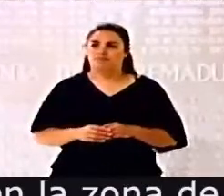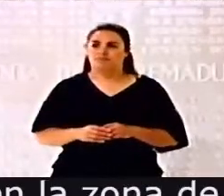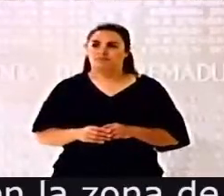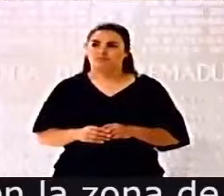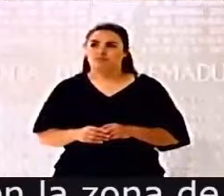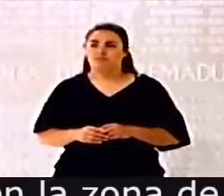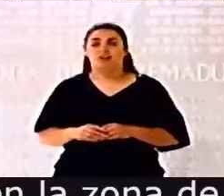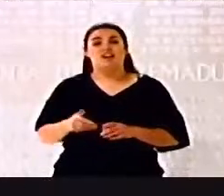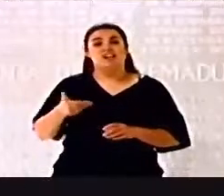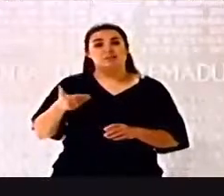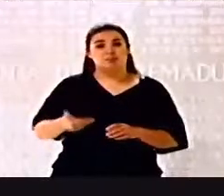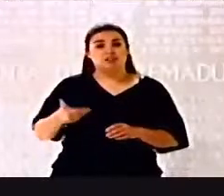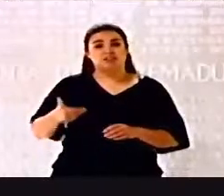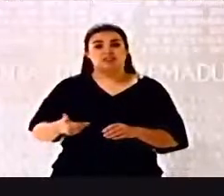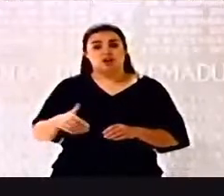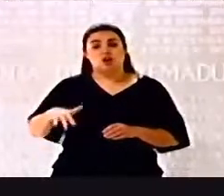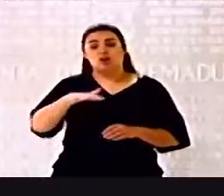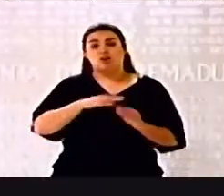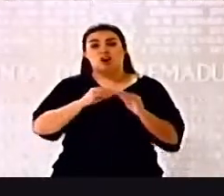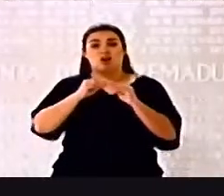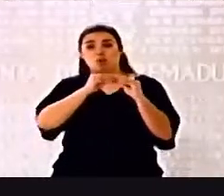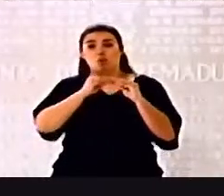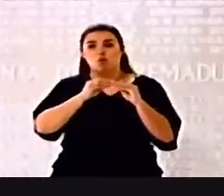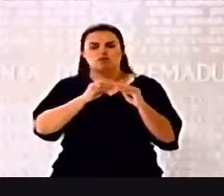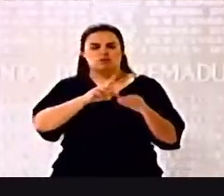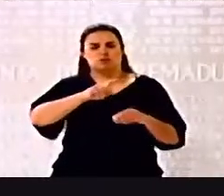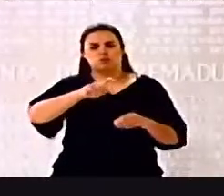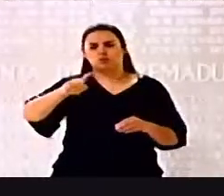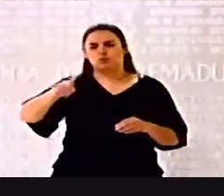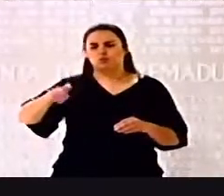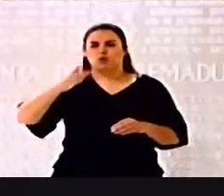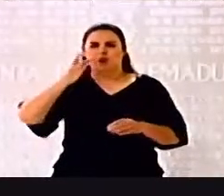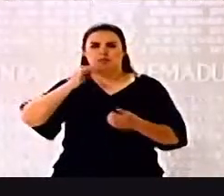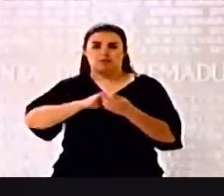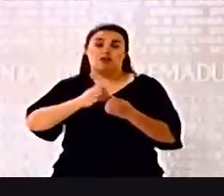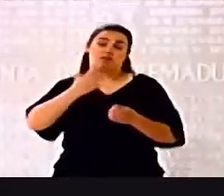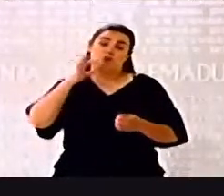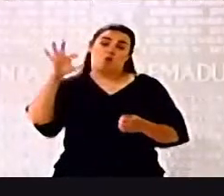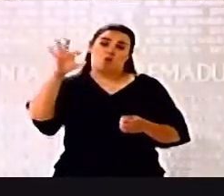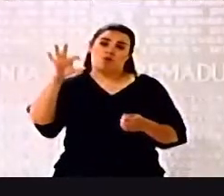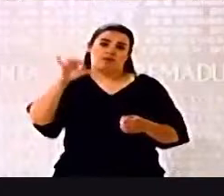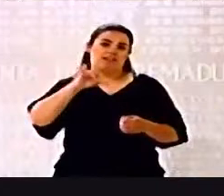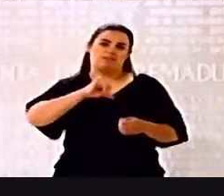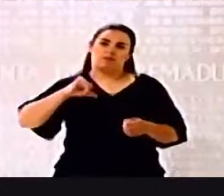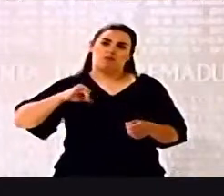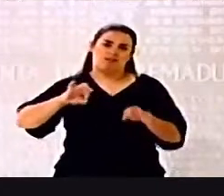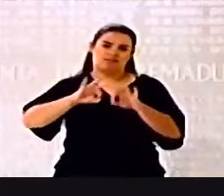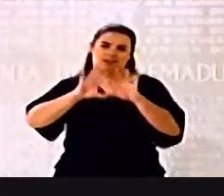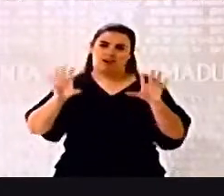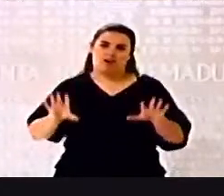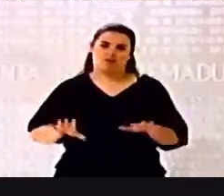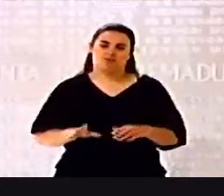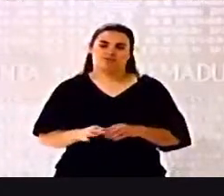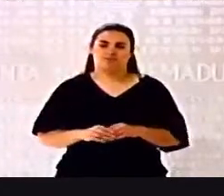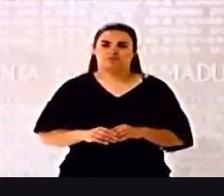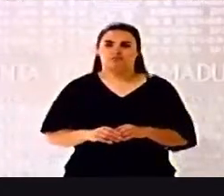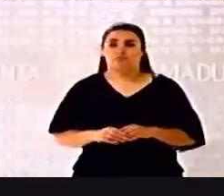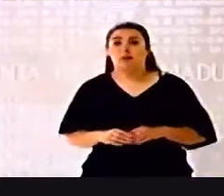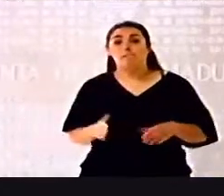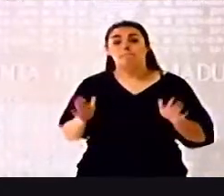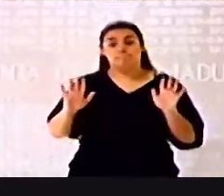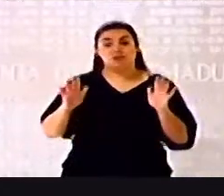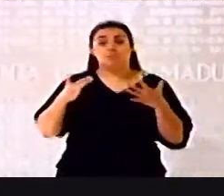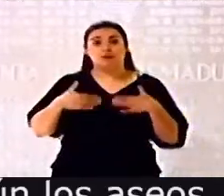Es importante que se desinfecten las zonas comunes. Los aseos, por supuesto, son individuales y los